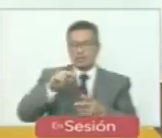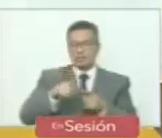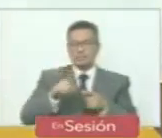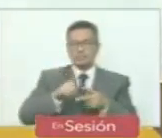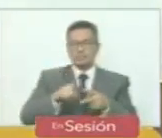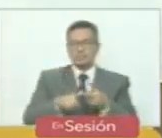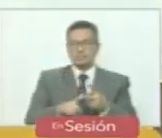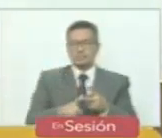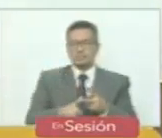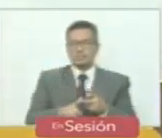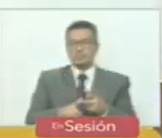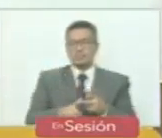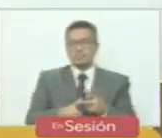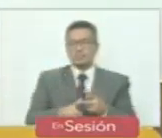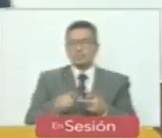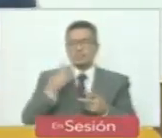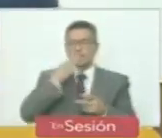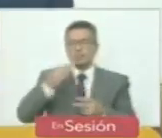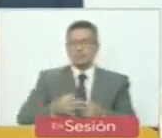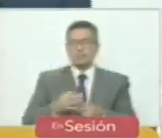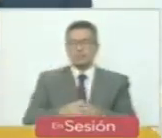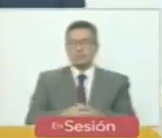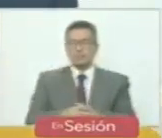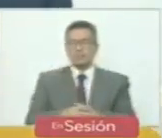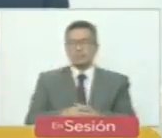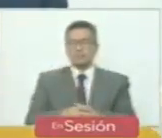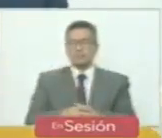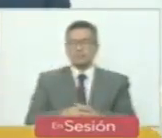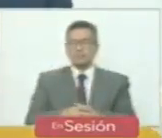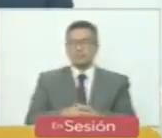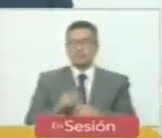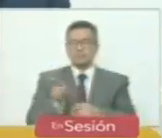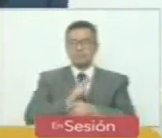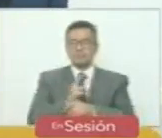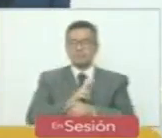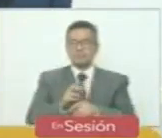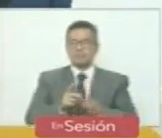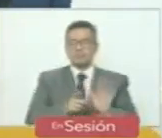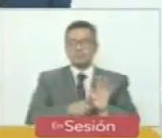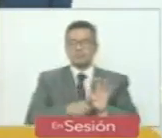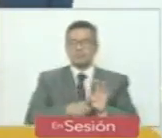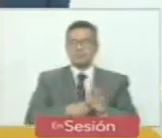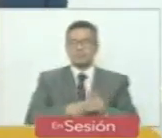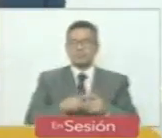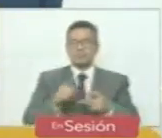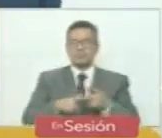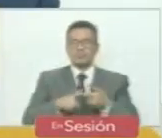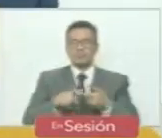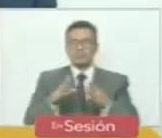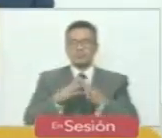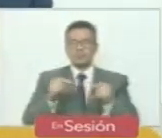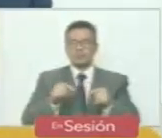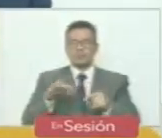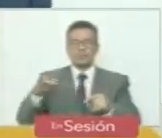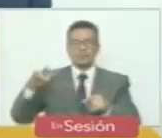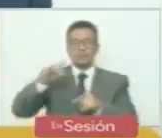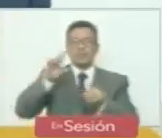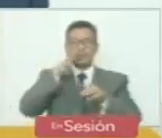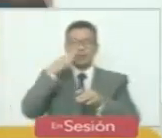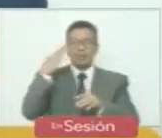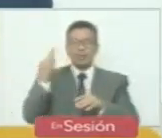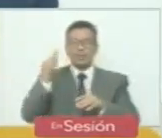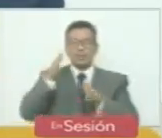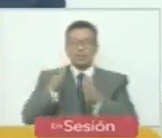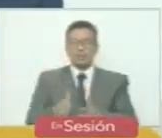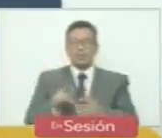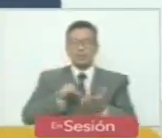Entonces, si es verdad, de inmediato Estados Unidos tiene que incautar todos los aviones franceses de Air France que